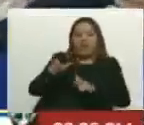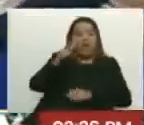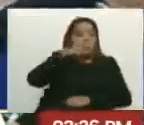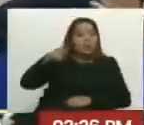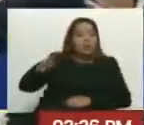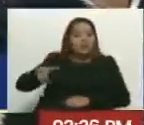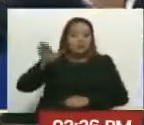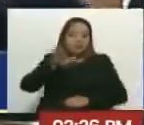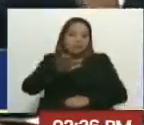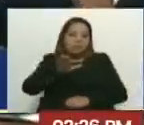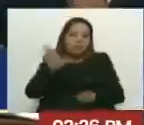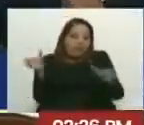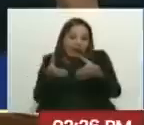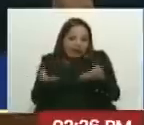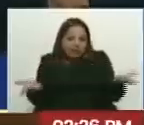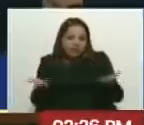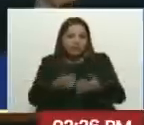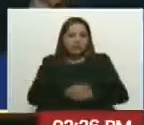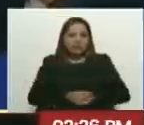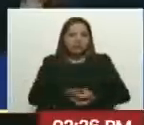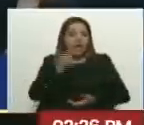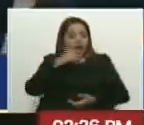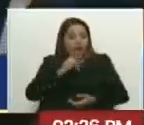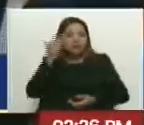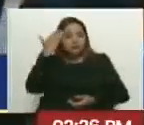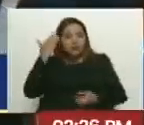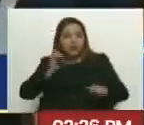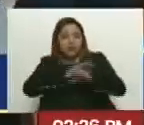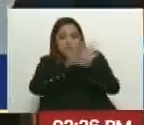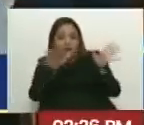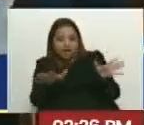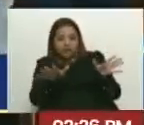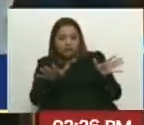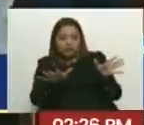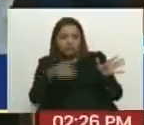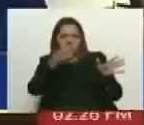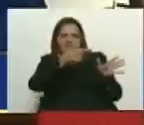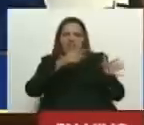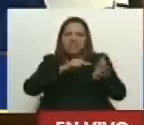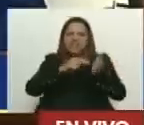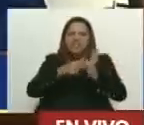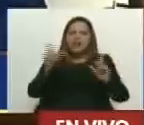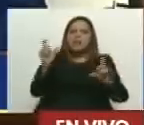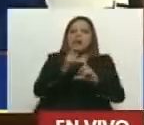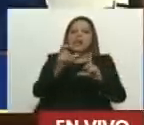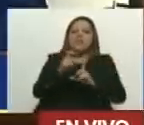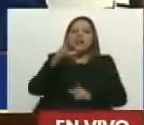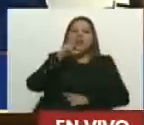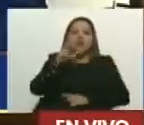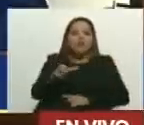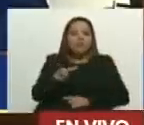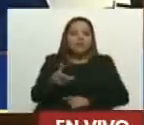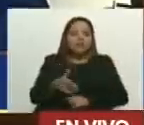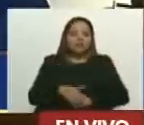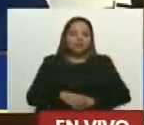pequeñas. Para que tengan la secuencia de este delincuente,